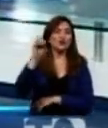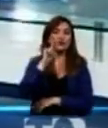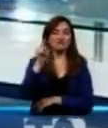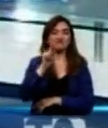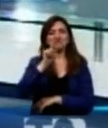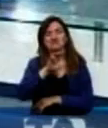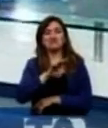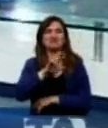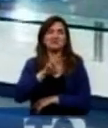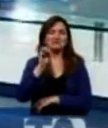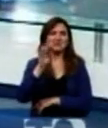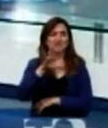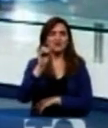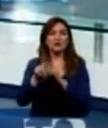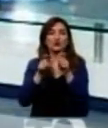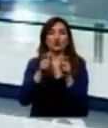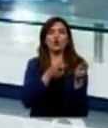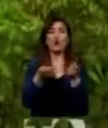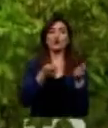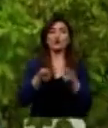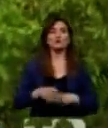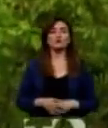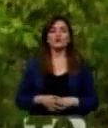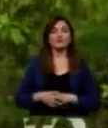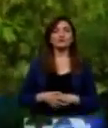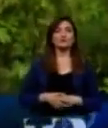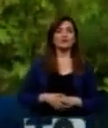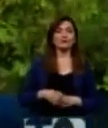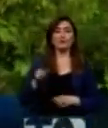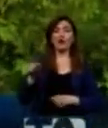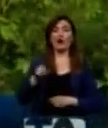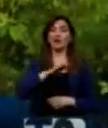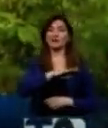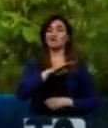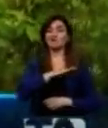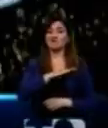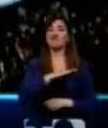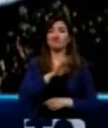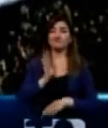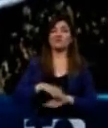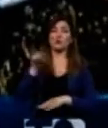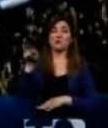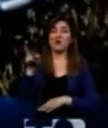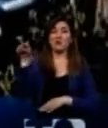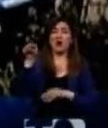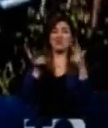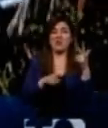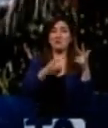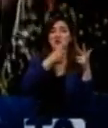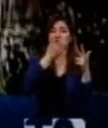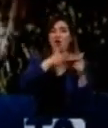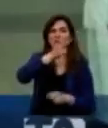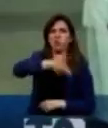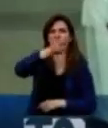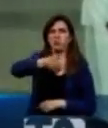la Fundación Ideas para la Paz. El sanguinario alias Huacho, autor del asesinato de los tres periodistas de Diario